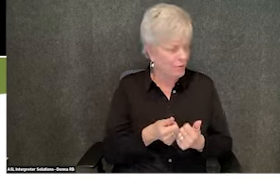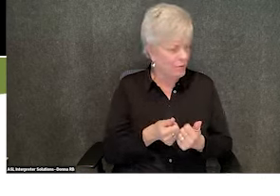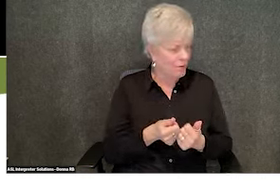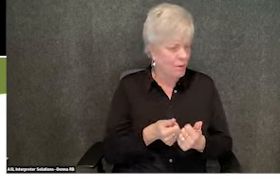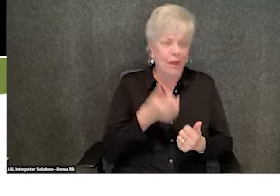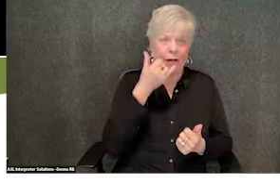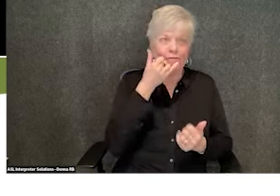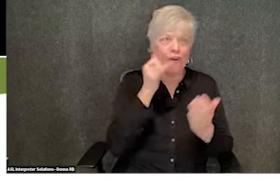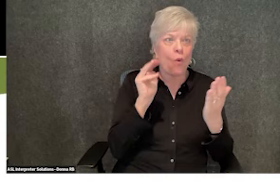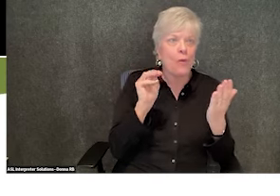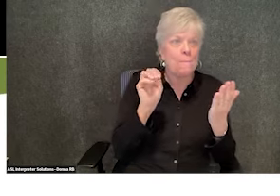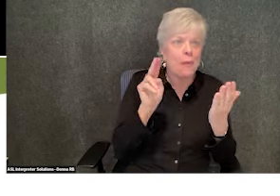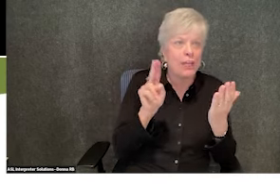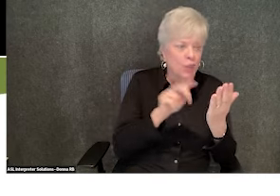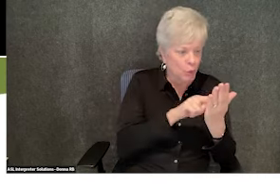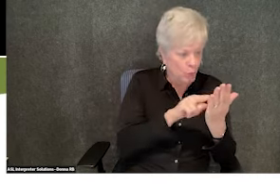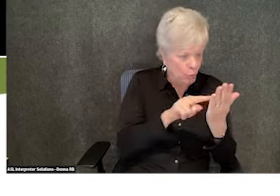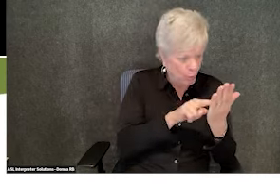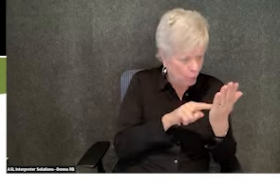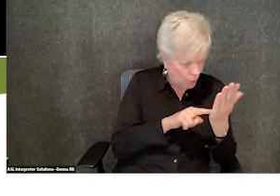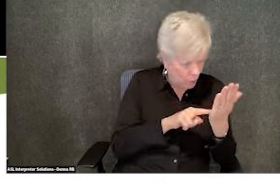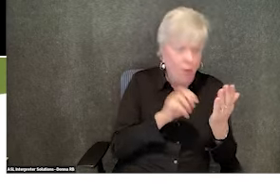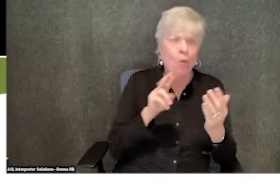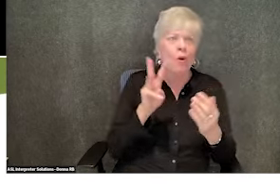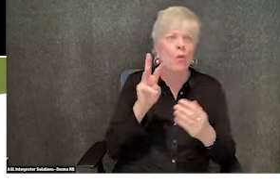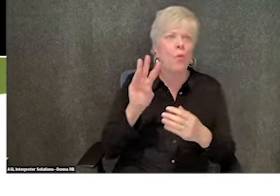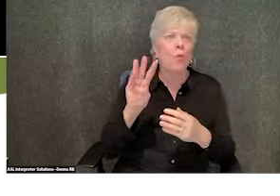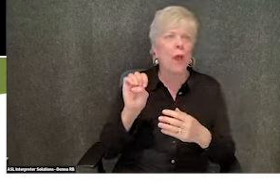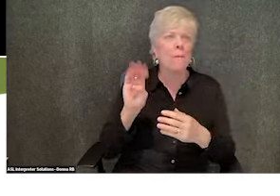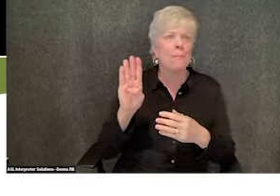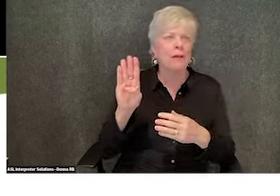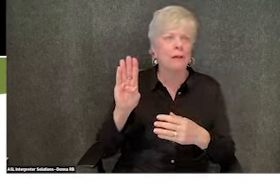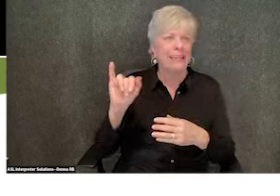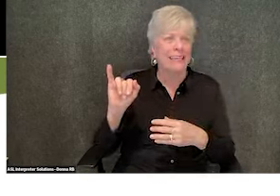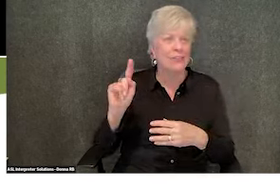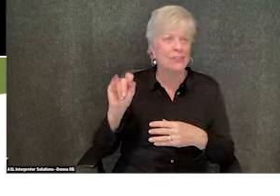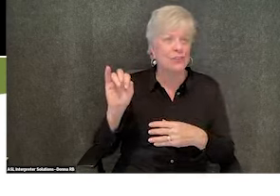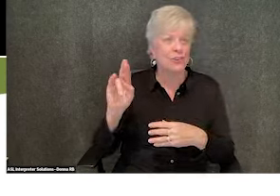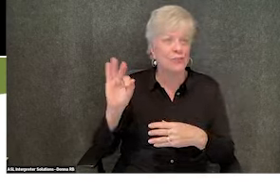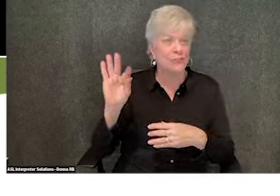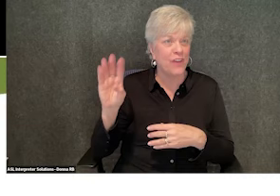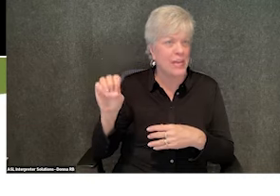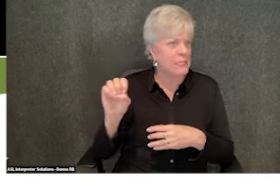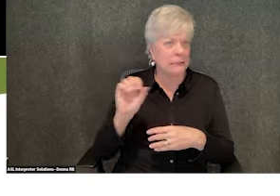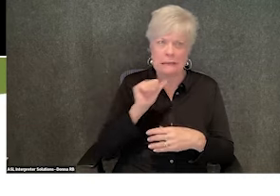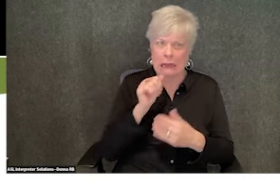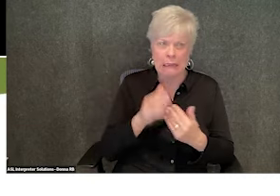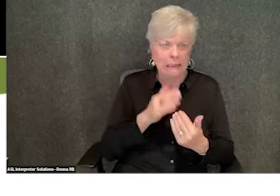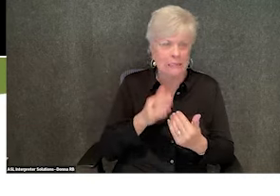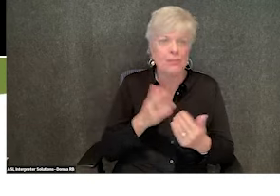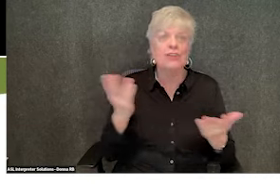tienen por ejemplo, dificultad por teléfono en entender todas las